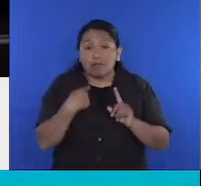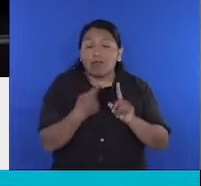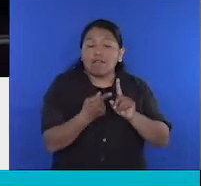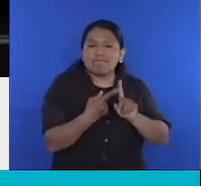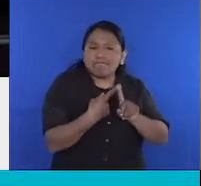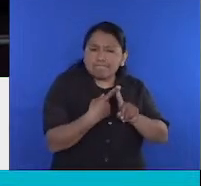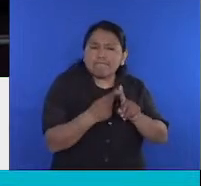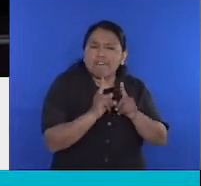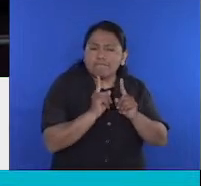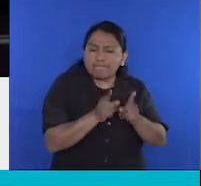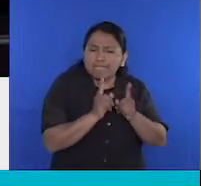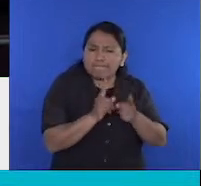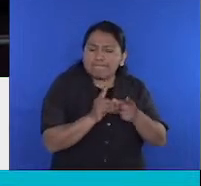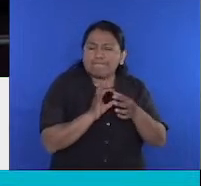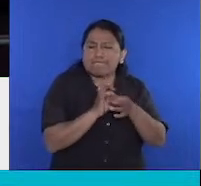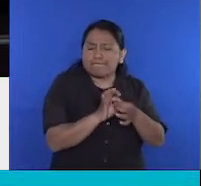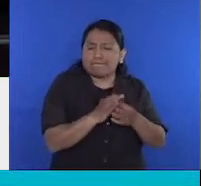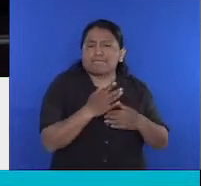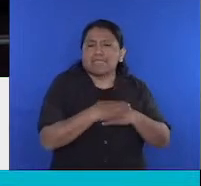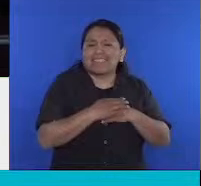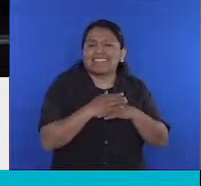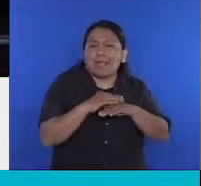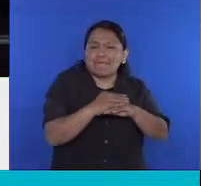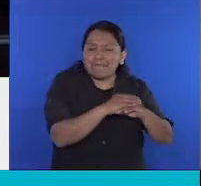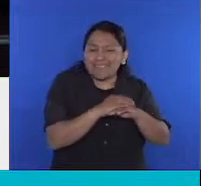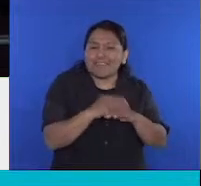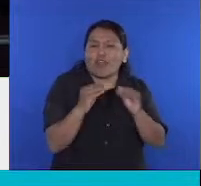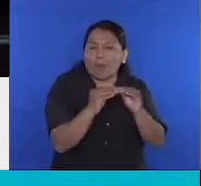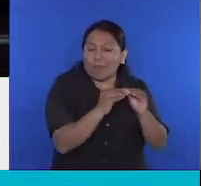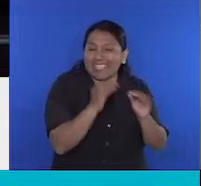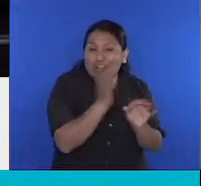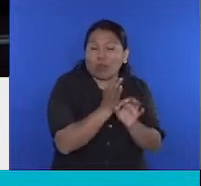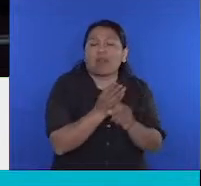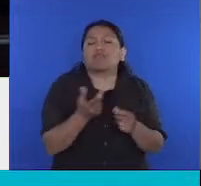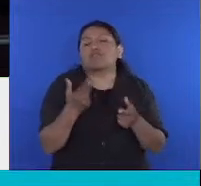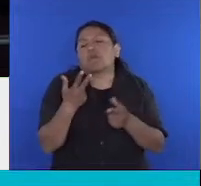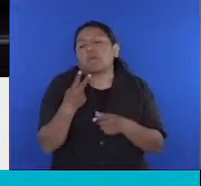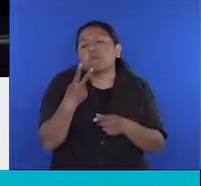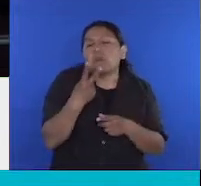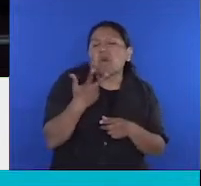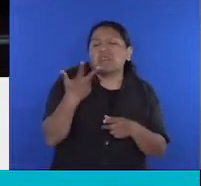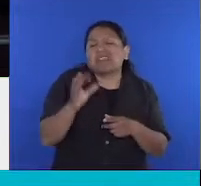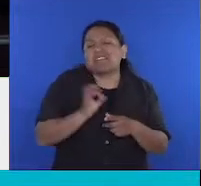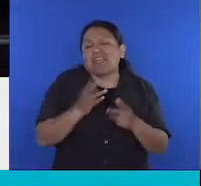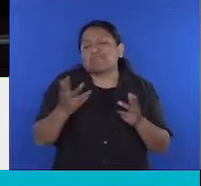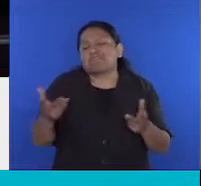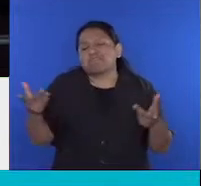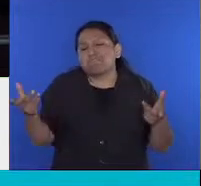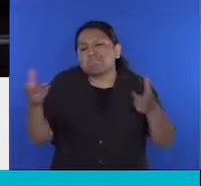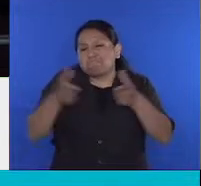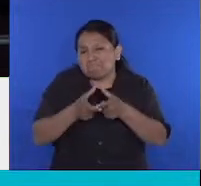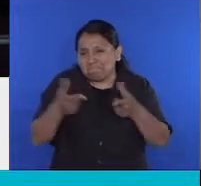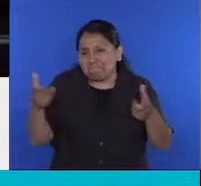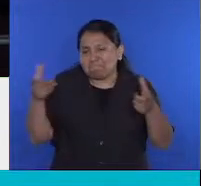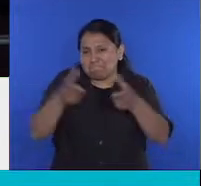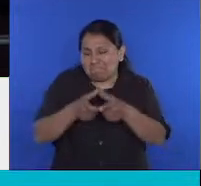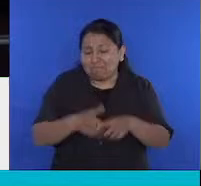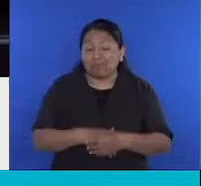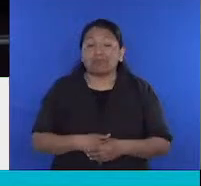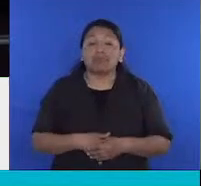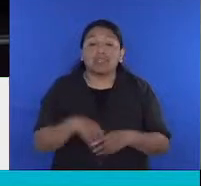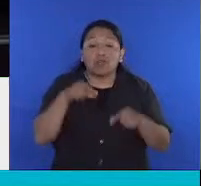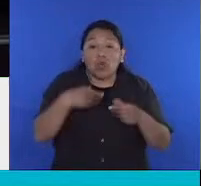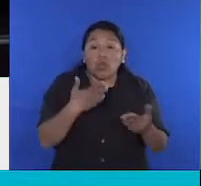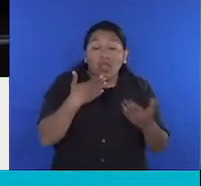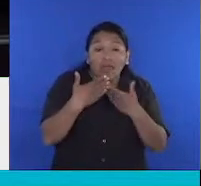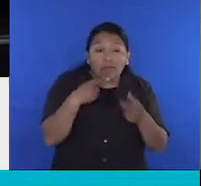amigos, compañeros de la escuela con los cuales me junto cada 2 o 3 años. Y cuando hoy hablo con ellos, me encuentro con que ellos